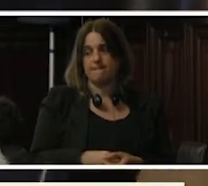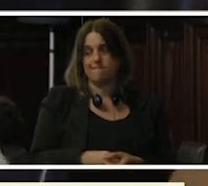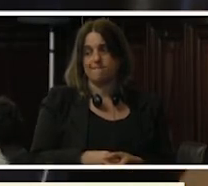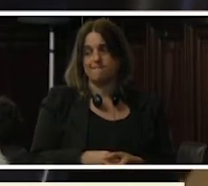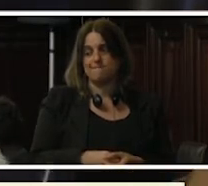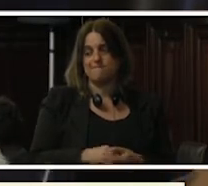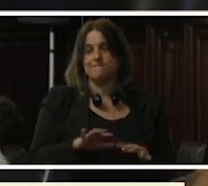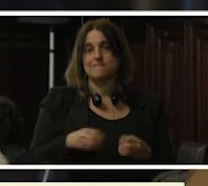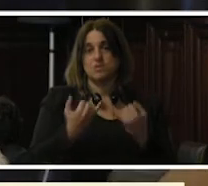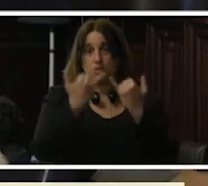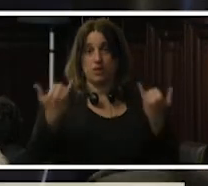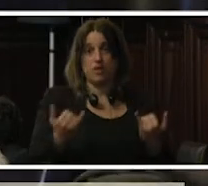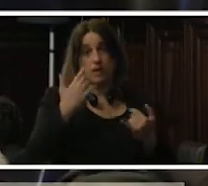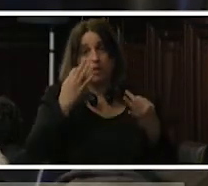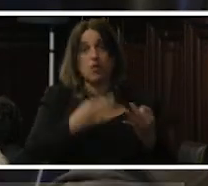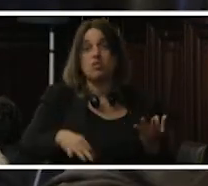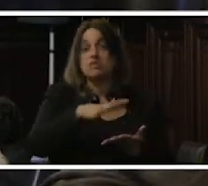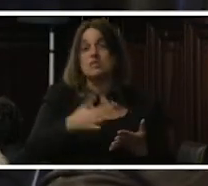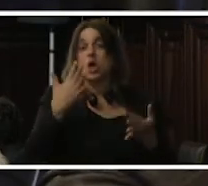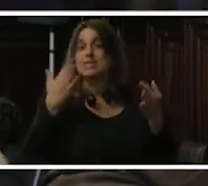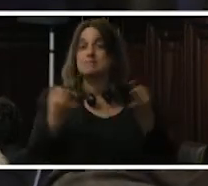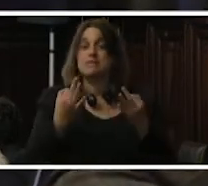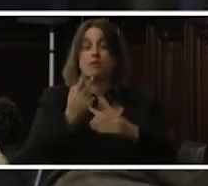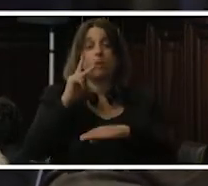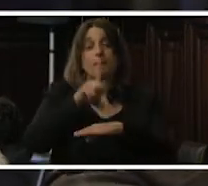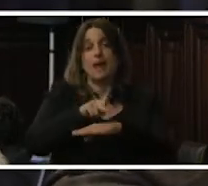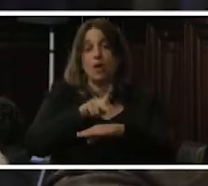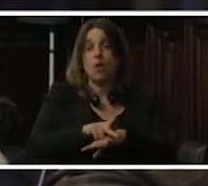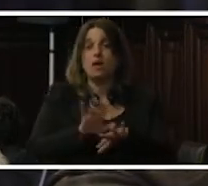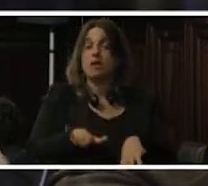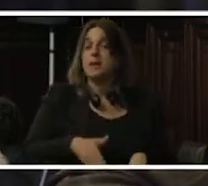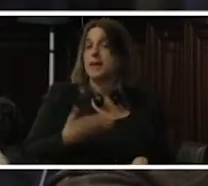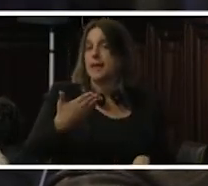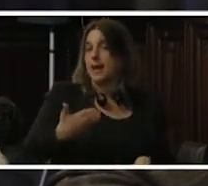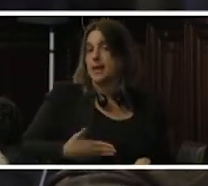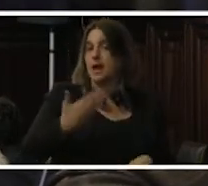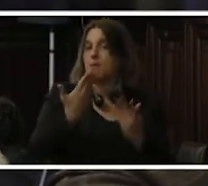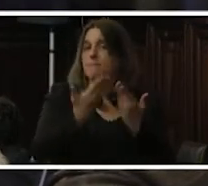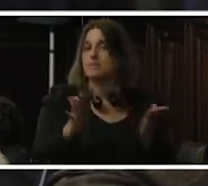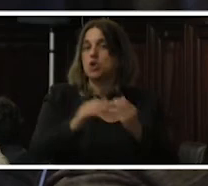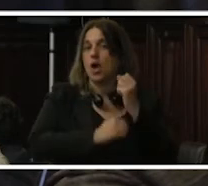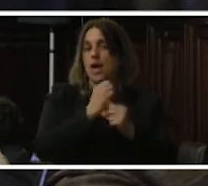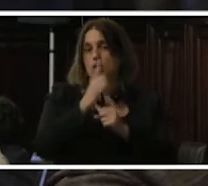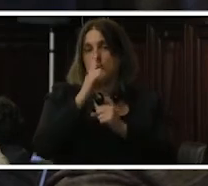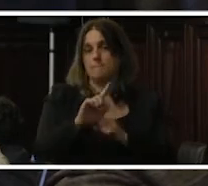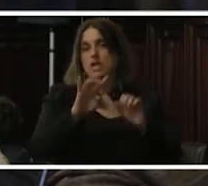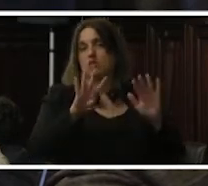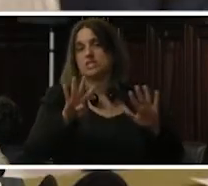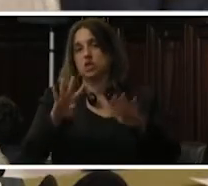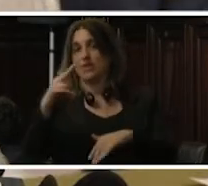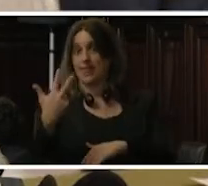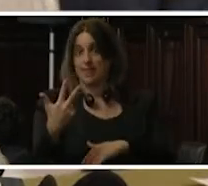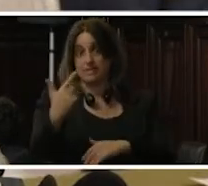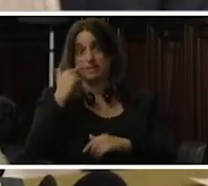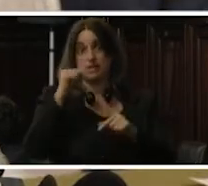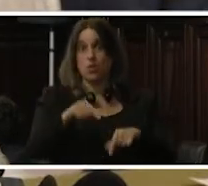Buenos días. Bueno, en el caso específico de Paraguay, el reclamo empezó en el año 1993 y en